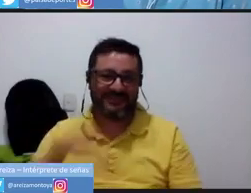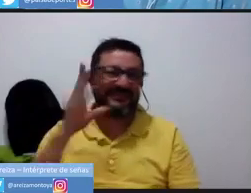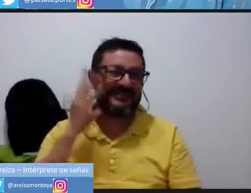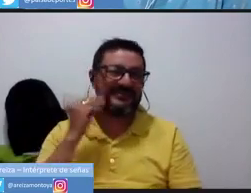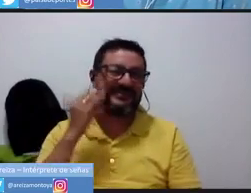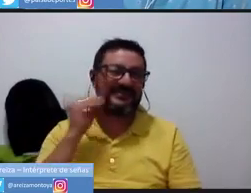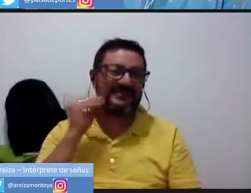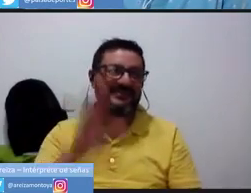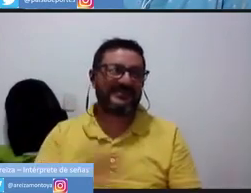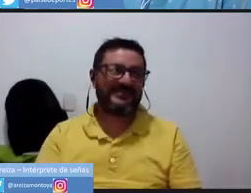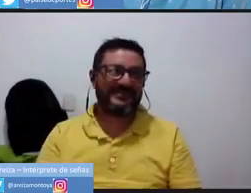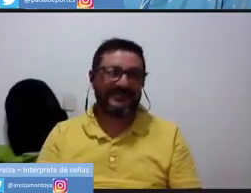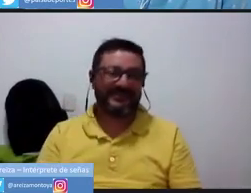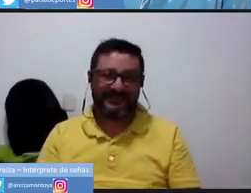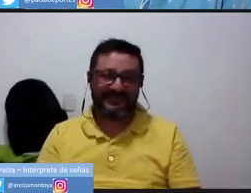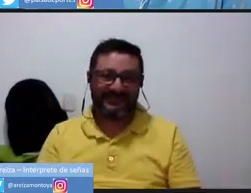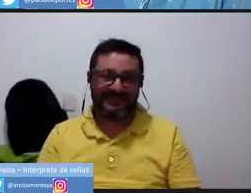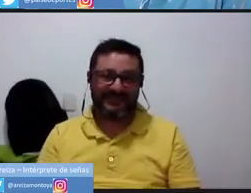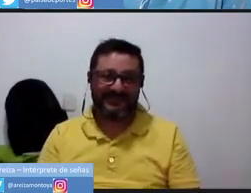es lo que vos decís, eso